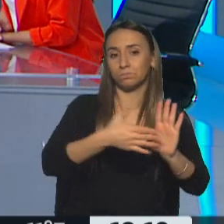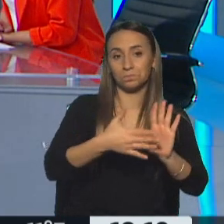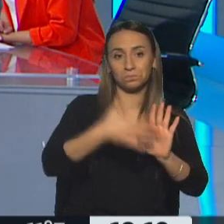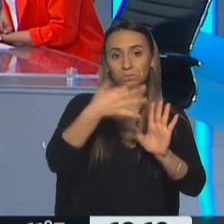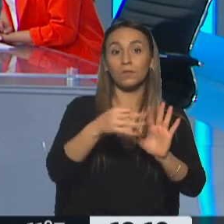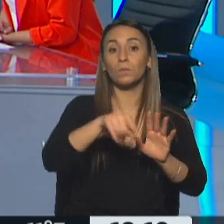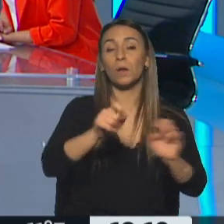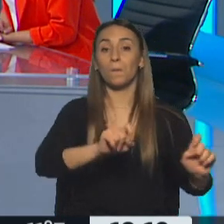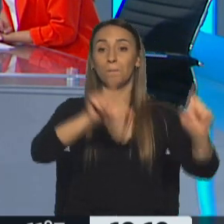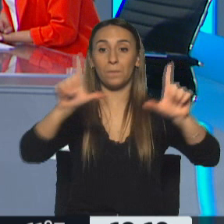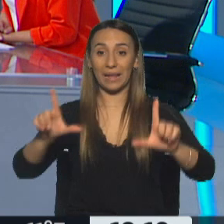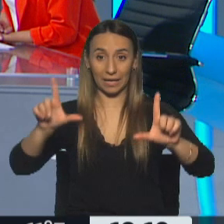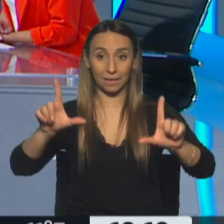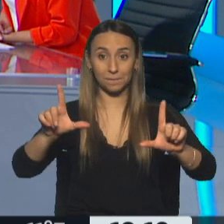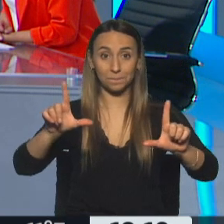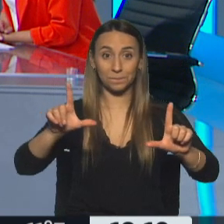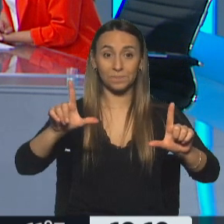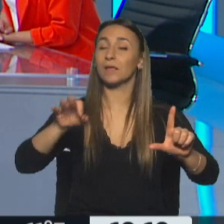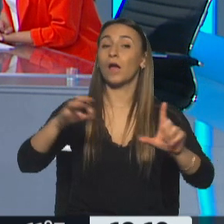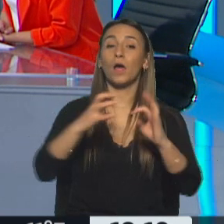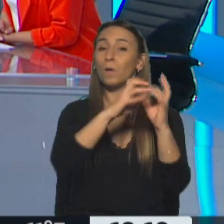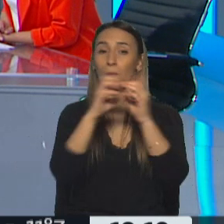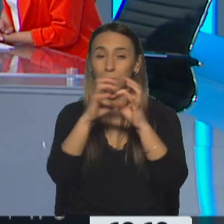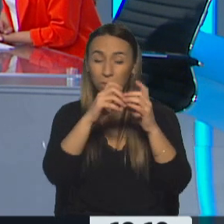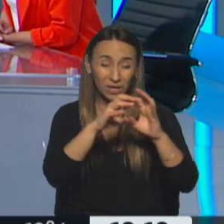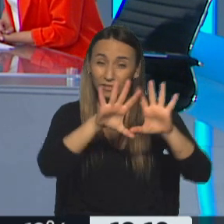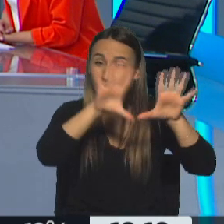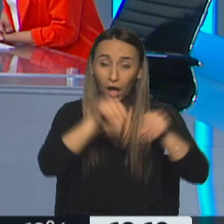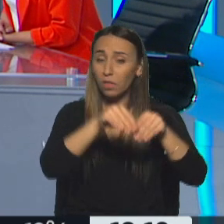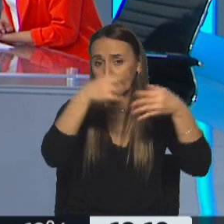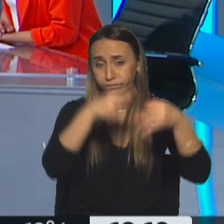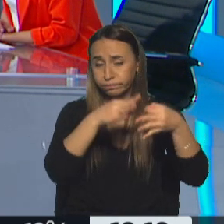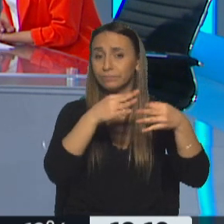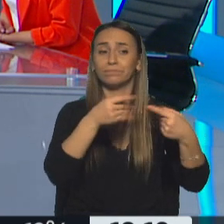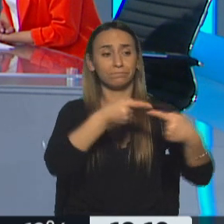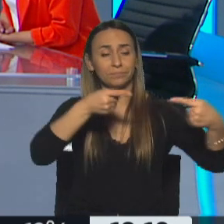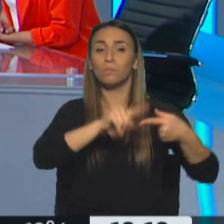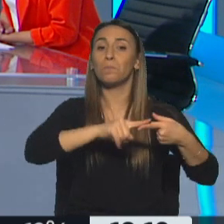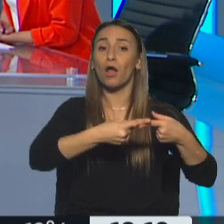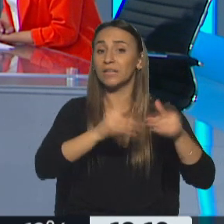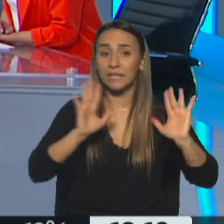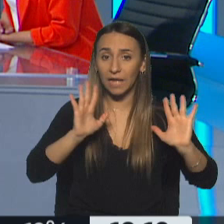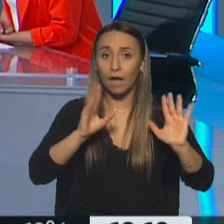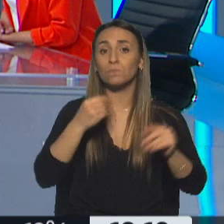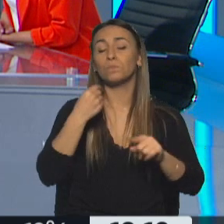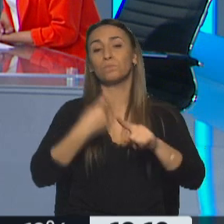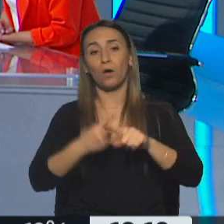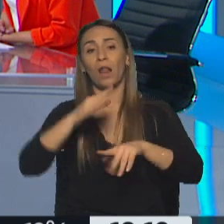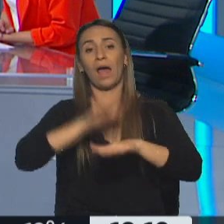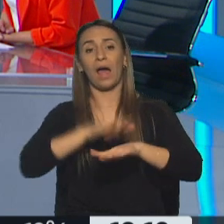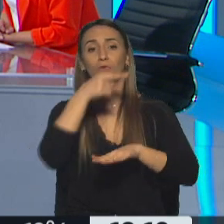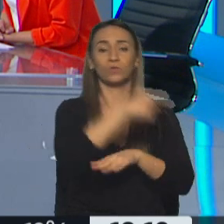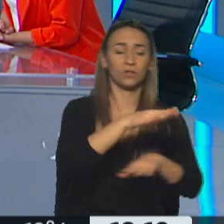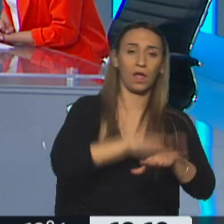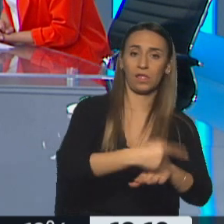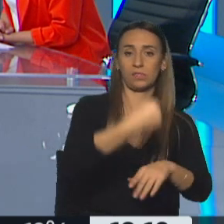placa. Toda la discusión es de índice política en respuesta a acusaciones también políticas